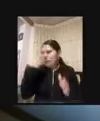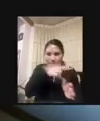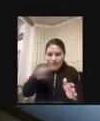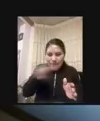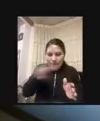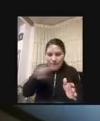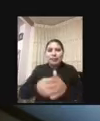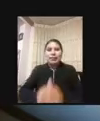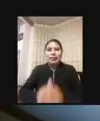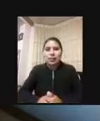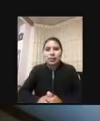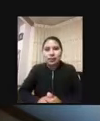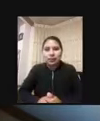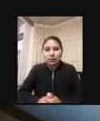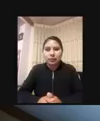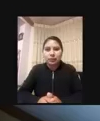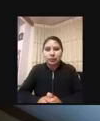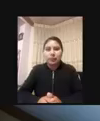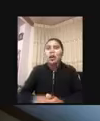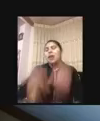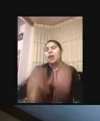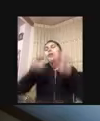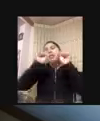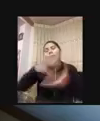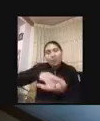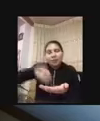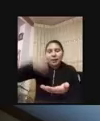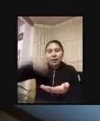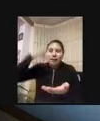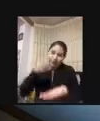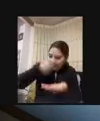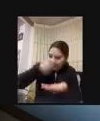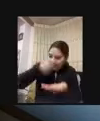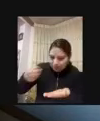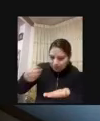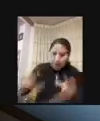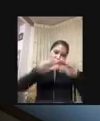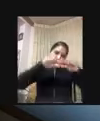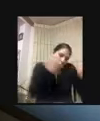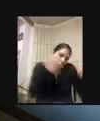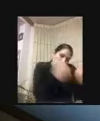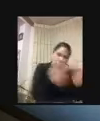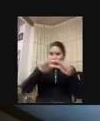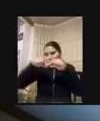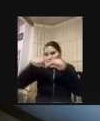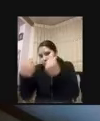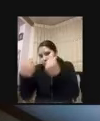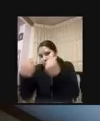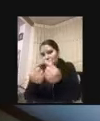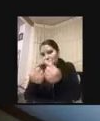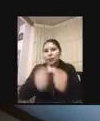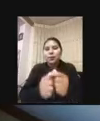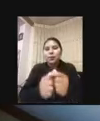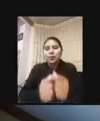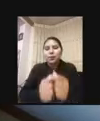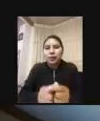ahí aprende a describir, clasifica, agrupa y nombra los objetos, las formas, tamaños,